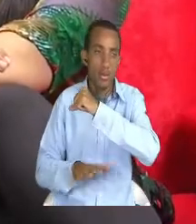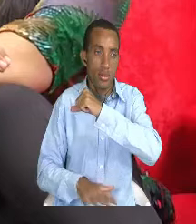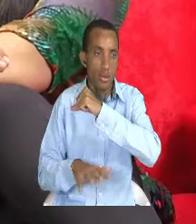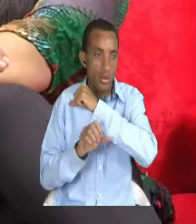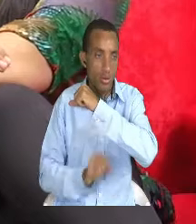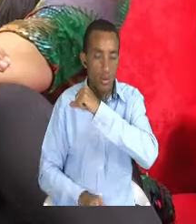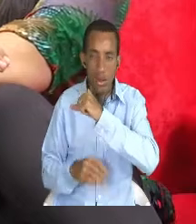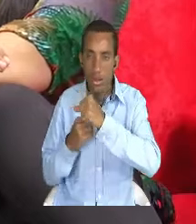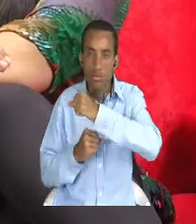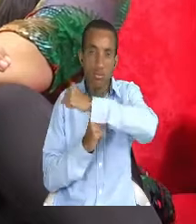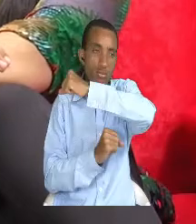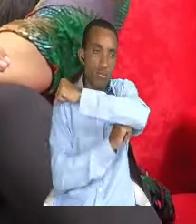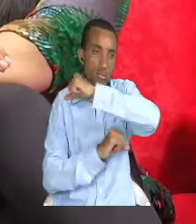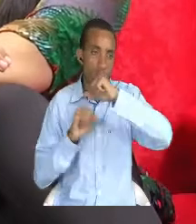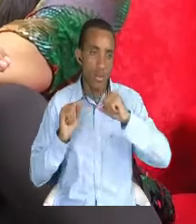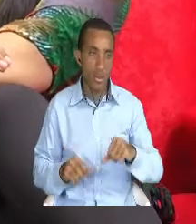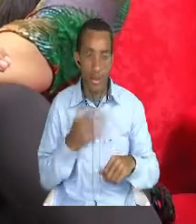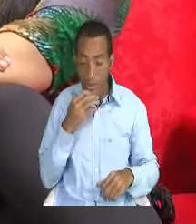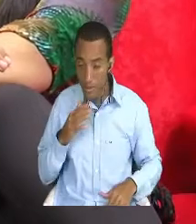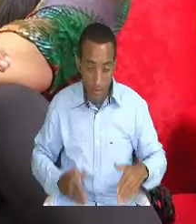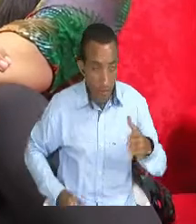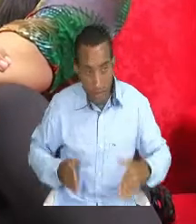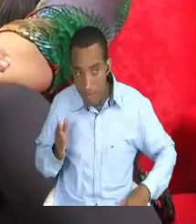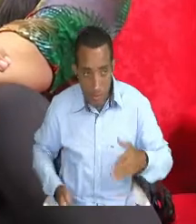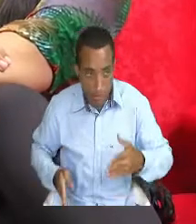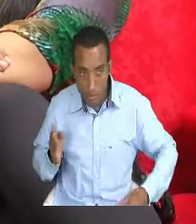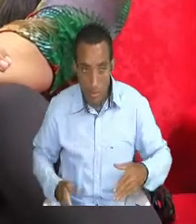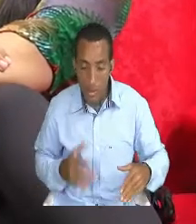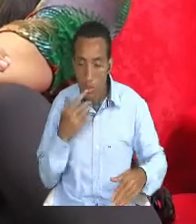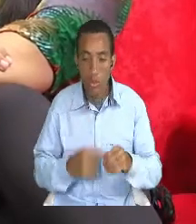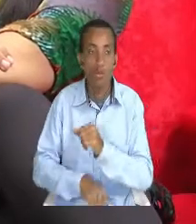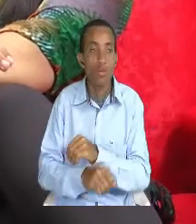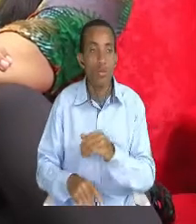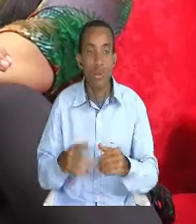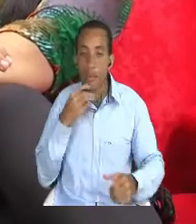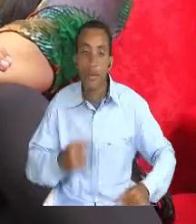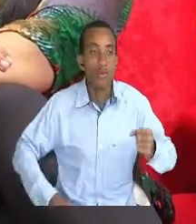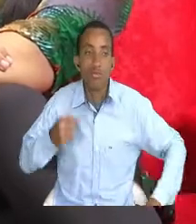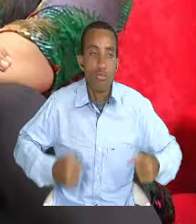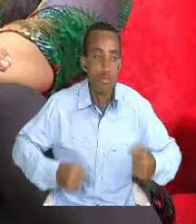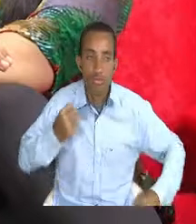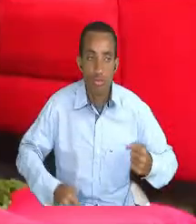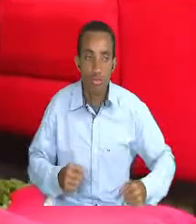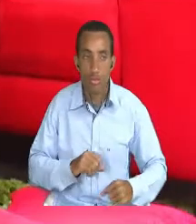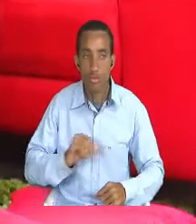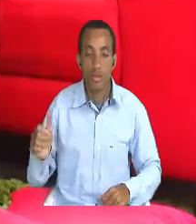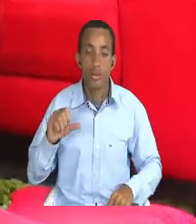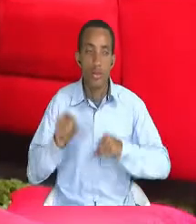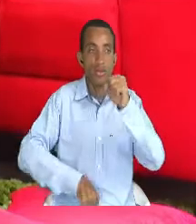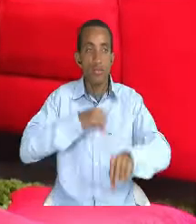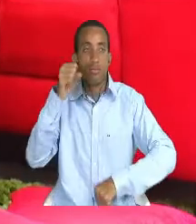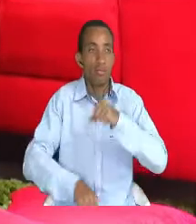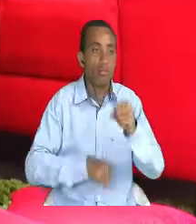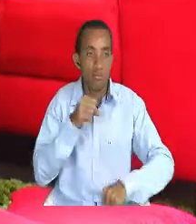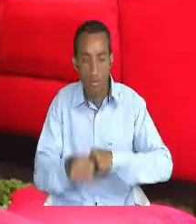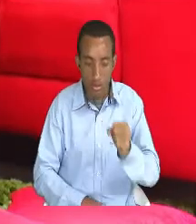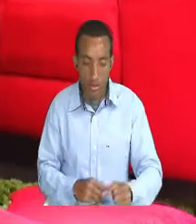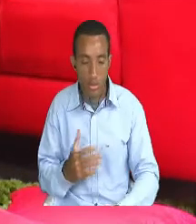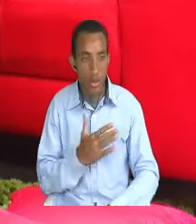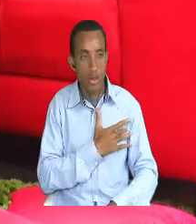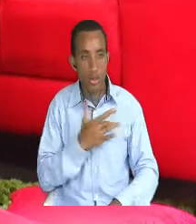empieza a estructurar. Entonces usted ve, como usted lo dice, en el fútbol se ve atletismo, en los deportes de bicicross se hace la parte física,